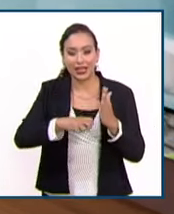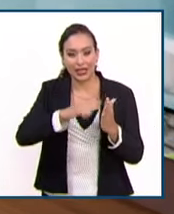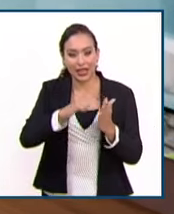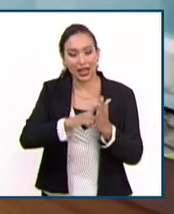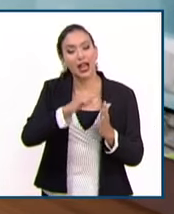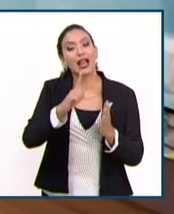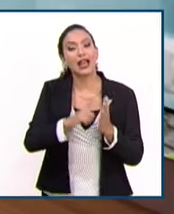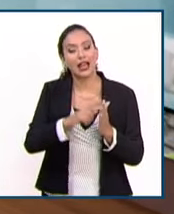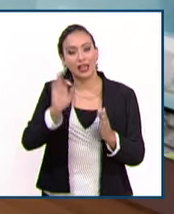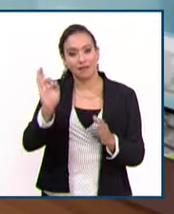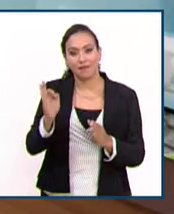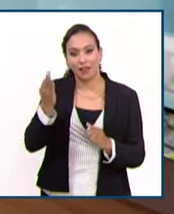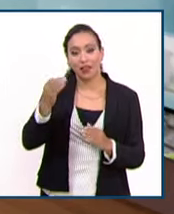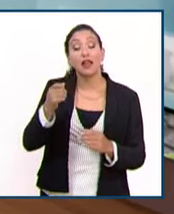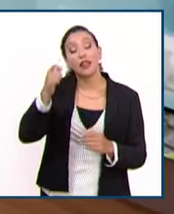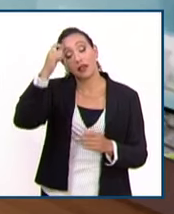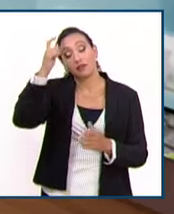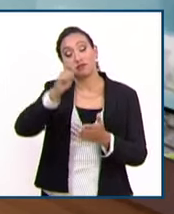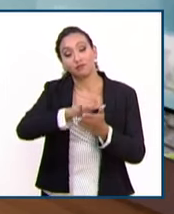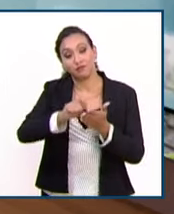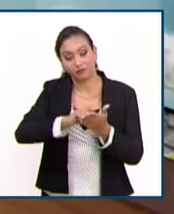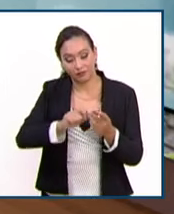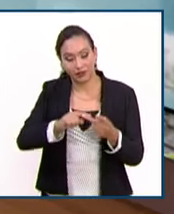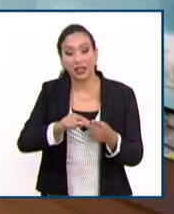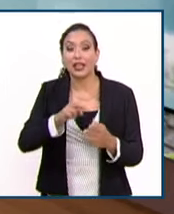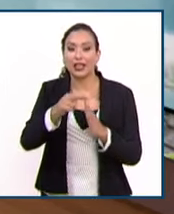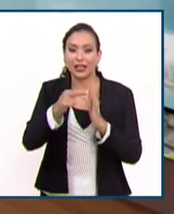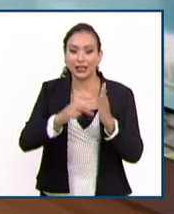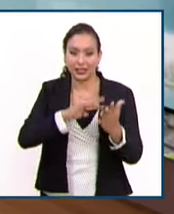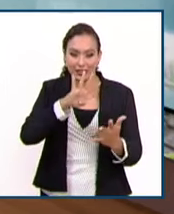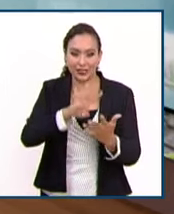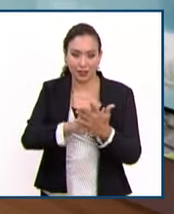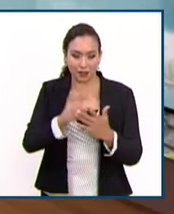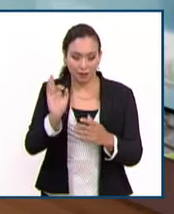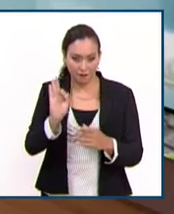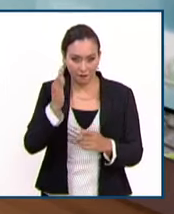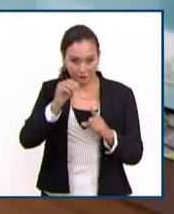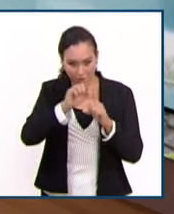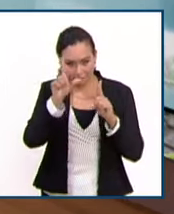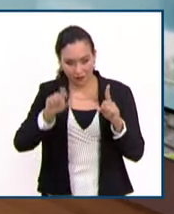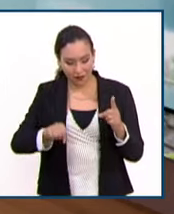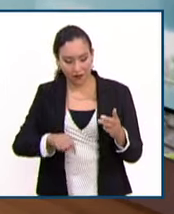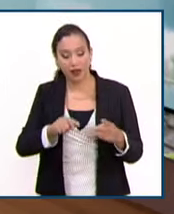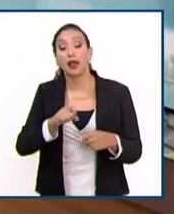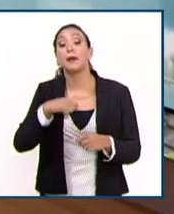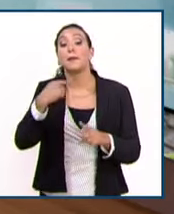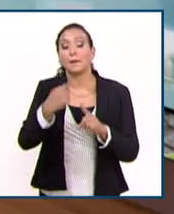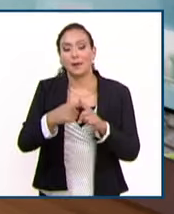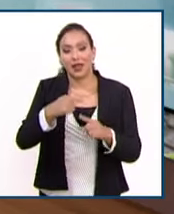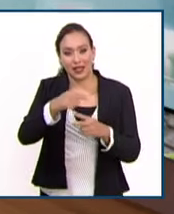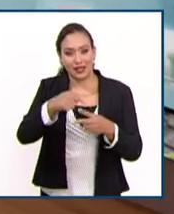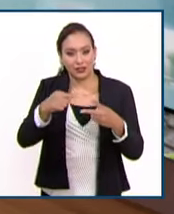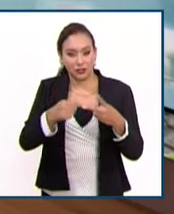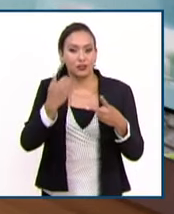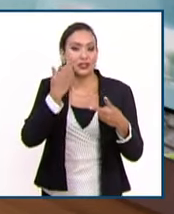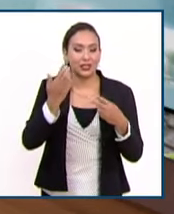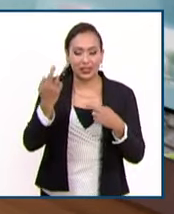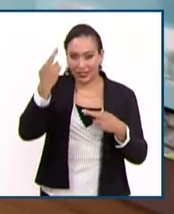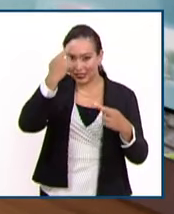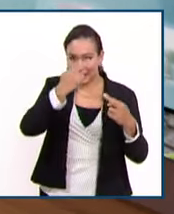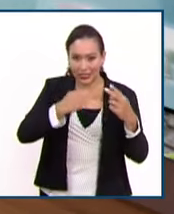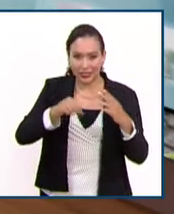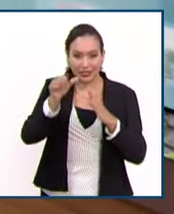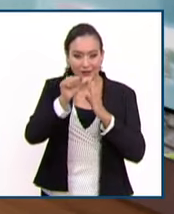Ley Federal del Derecho de Autor y al Código Penal Federal. Además de dos acciones en las que se pide invalidar